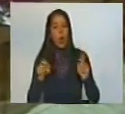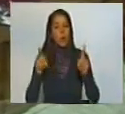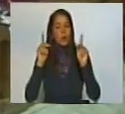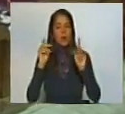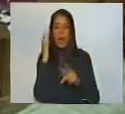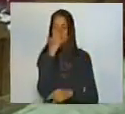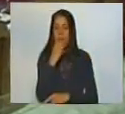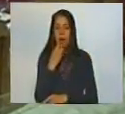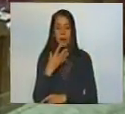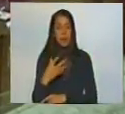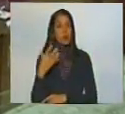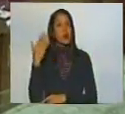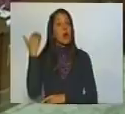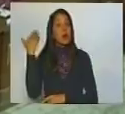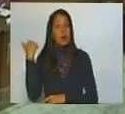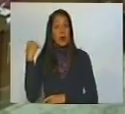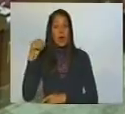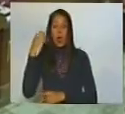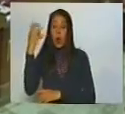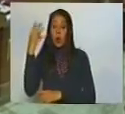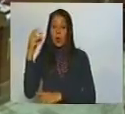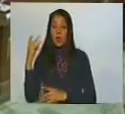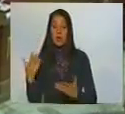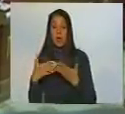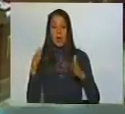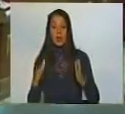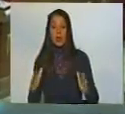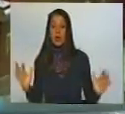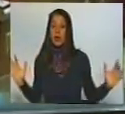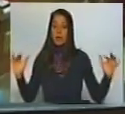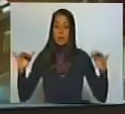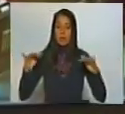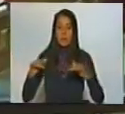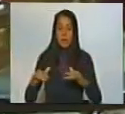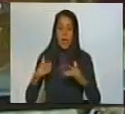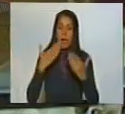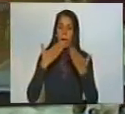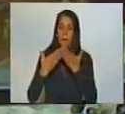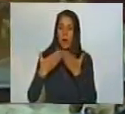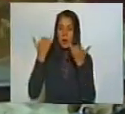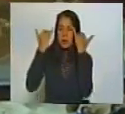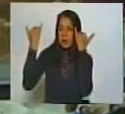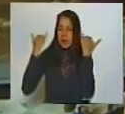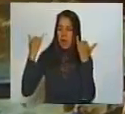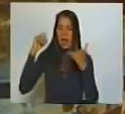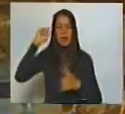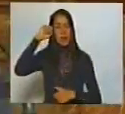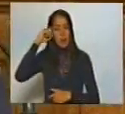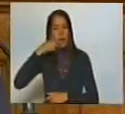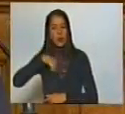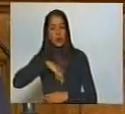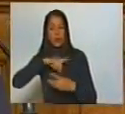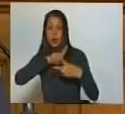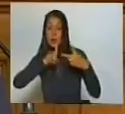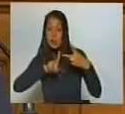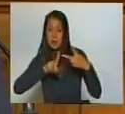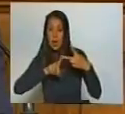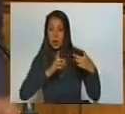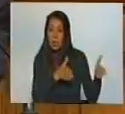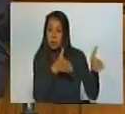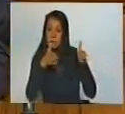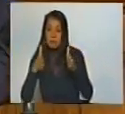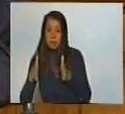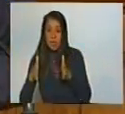días en ese congreso y allí tuvimos la oportunidad de recoger sus propuestas. Recordemos que ya estamos en una segunda fase de